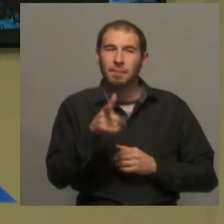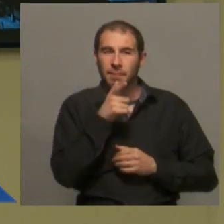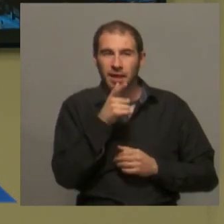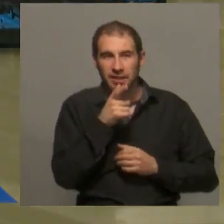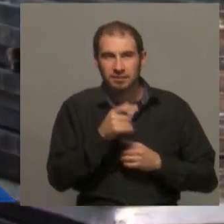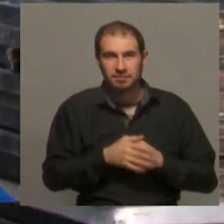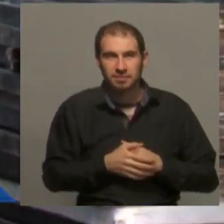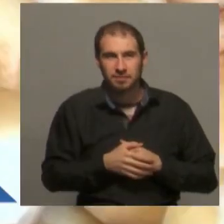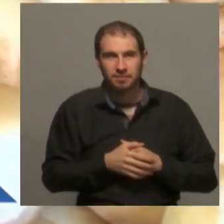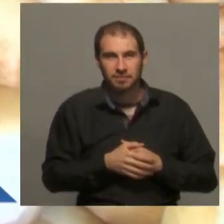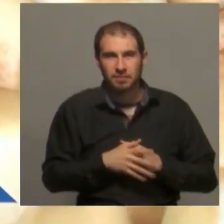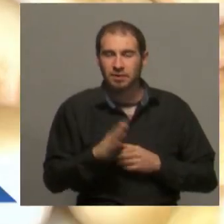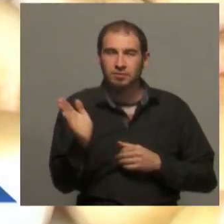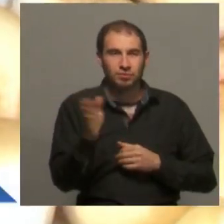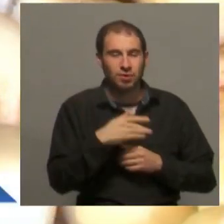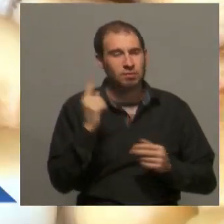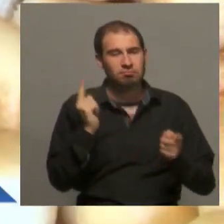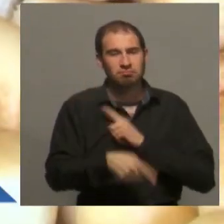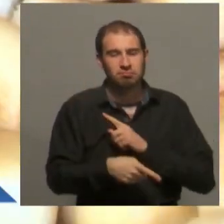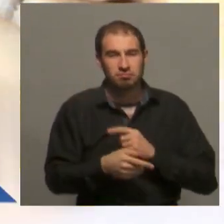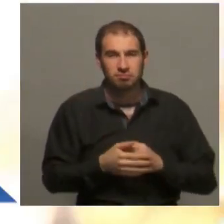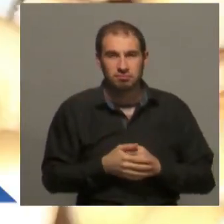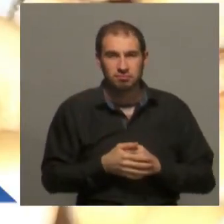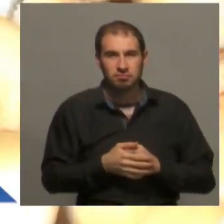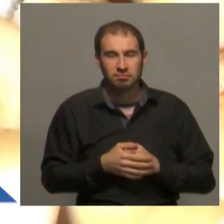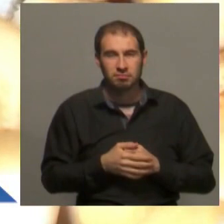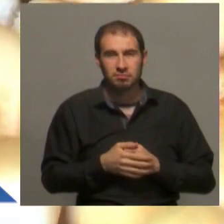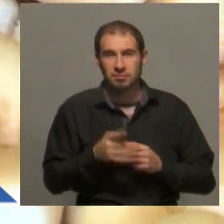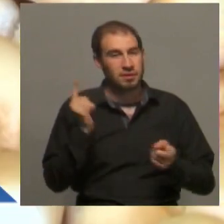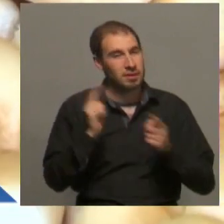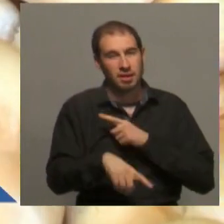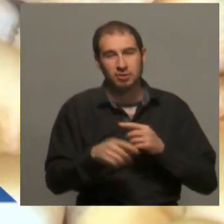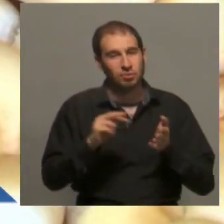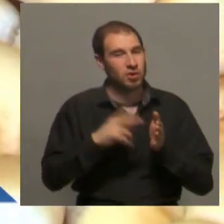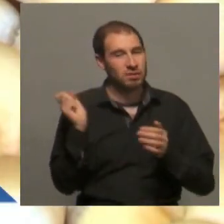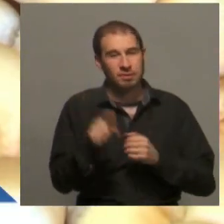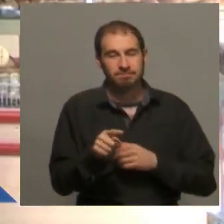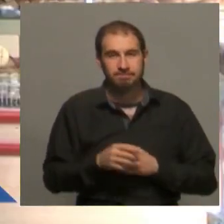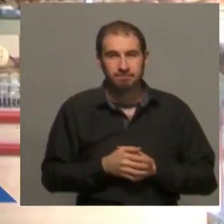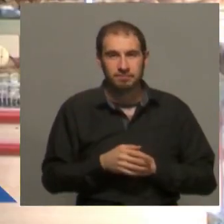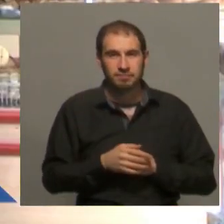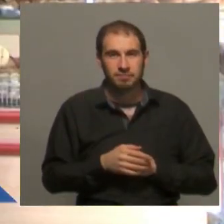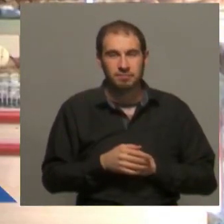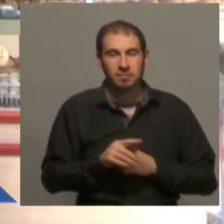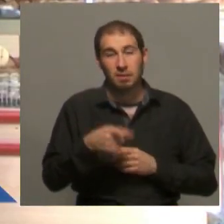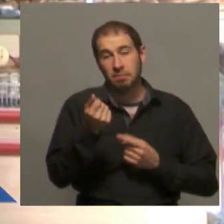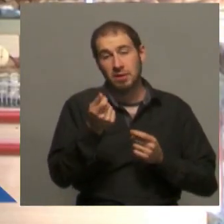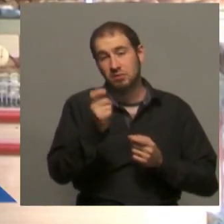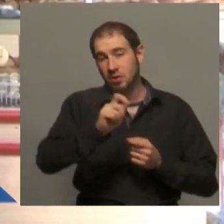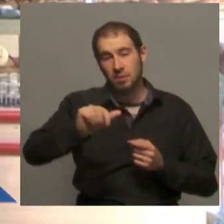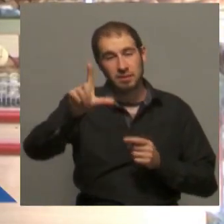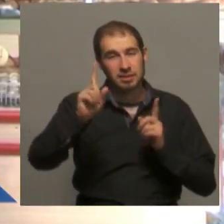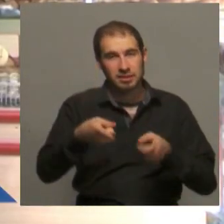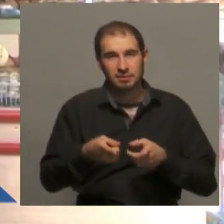va a impactar de lleno, es decir, que va a ser trasladado los precios y